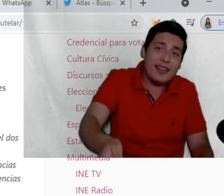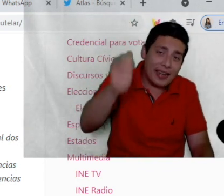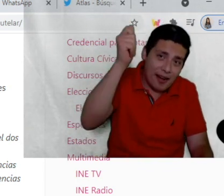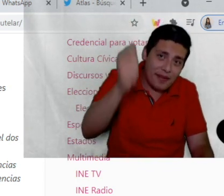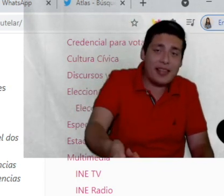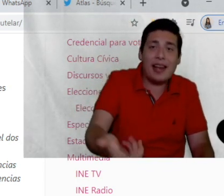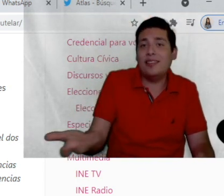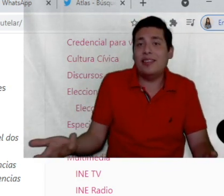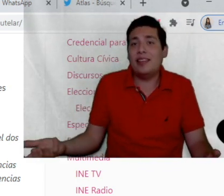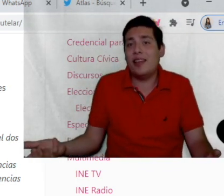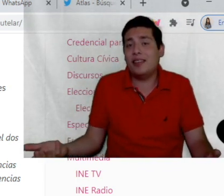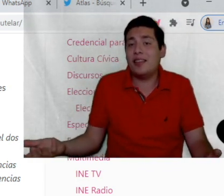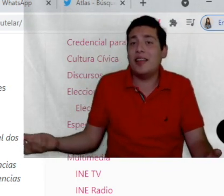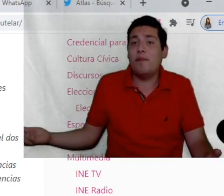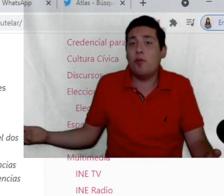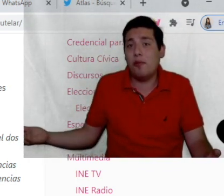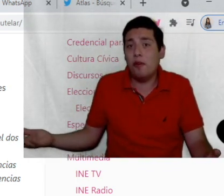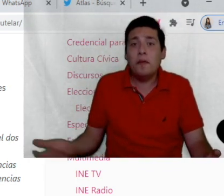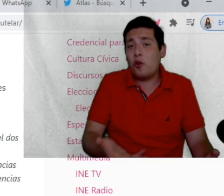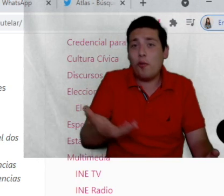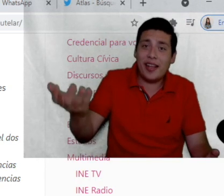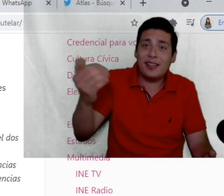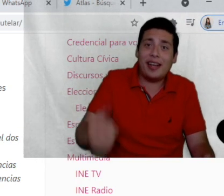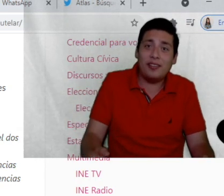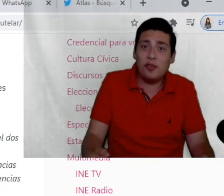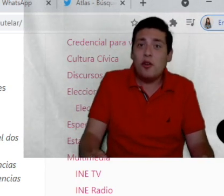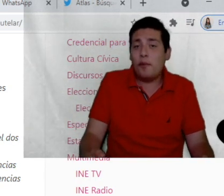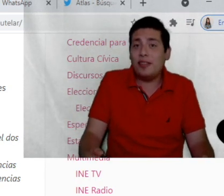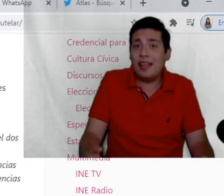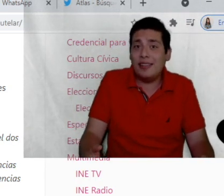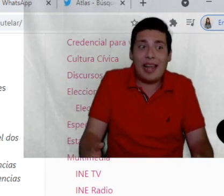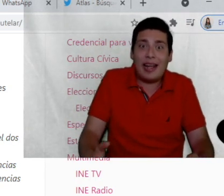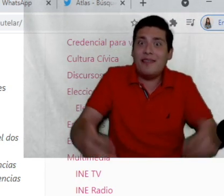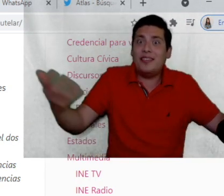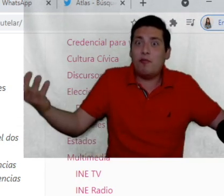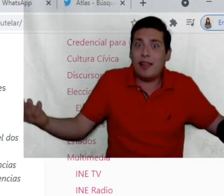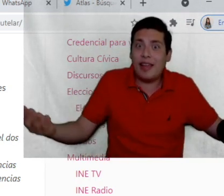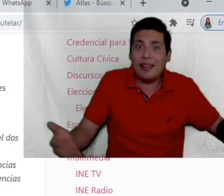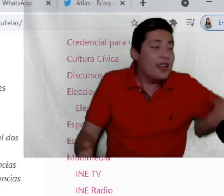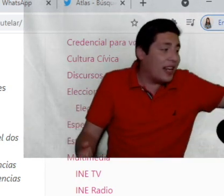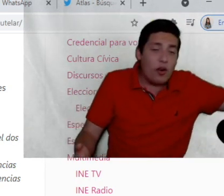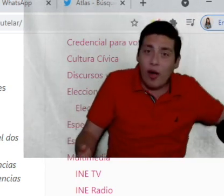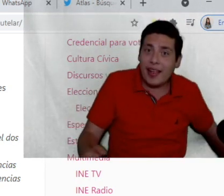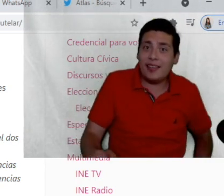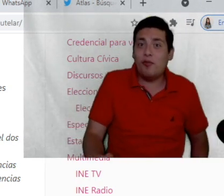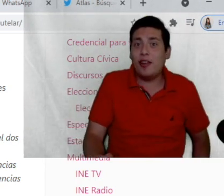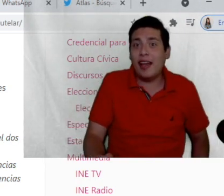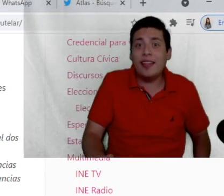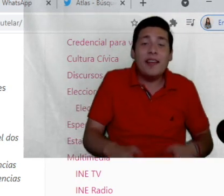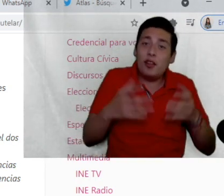se atienda realmente a las necesidades que tiene el pueblo, como en este caso, pues es la gran desigualdad, que no